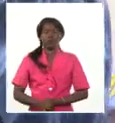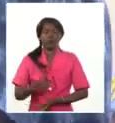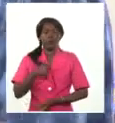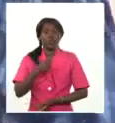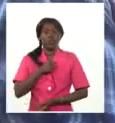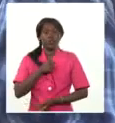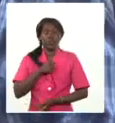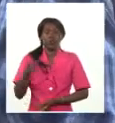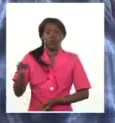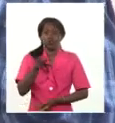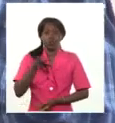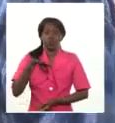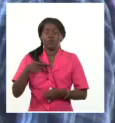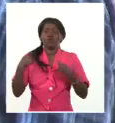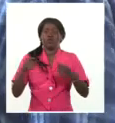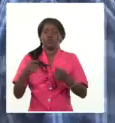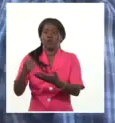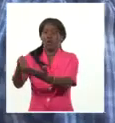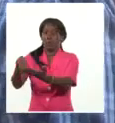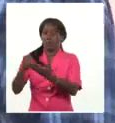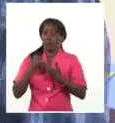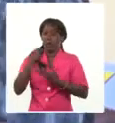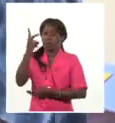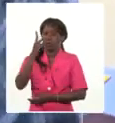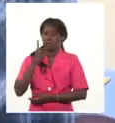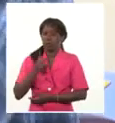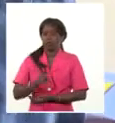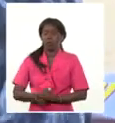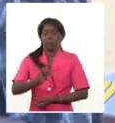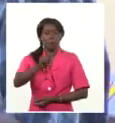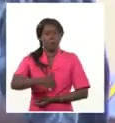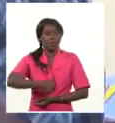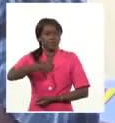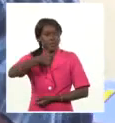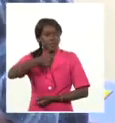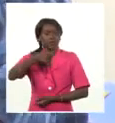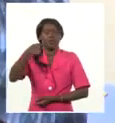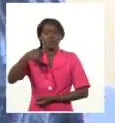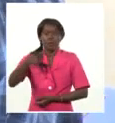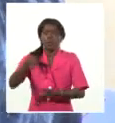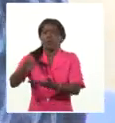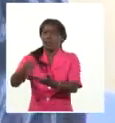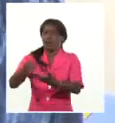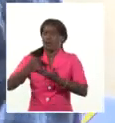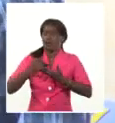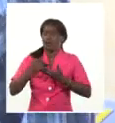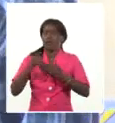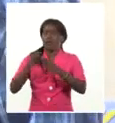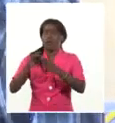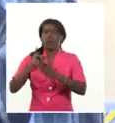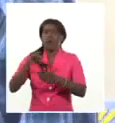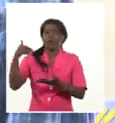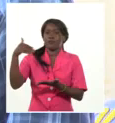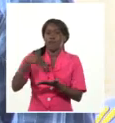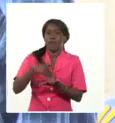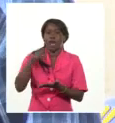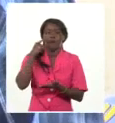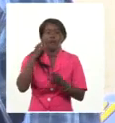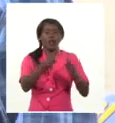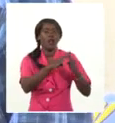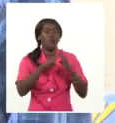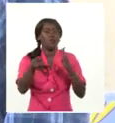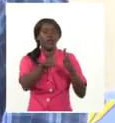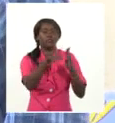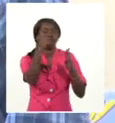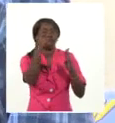municipios deben hacerlo con nosotros el presidente Osmani además seguir eso que siempre se han seguido venir al barrio A ver cuál es el problema